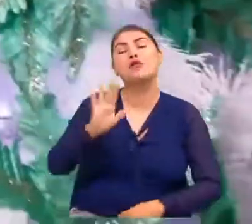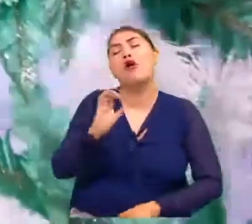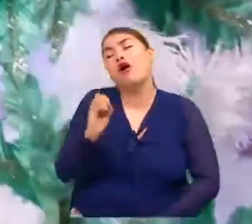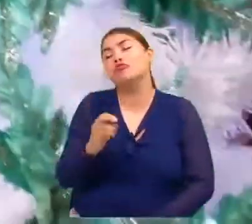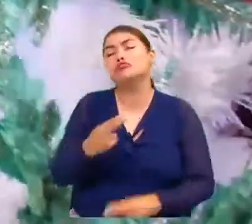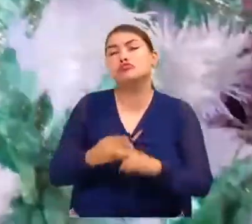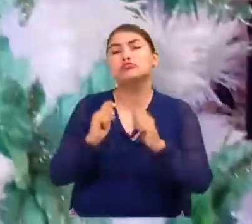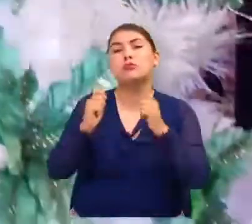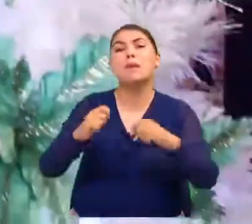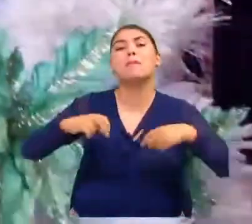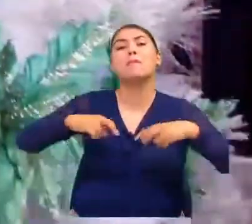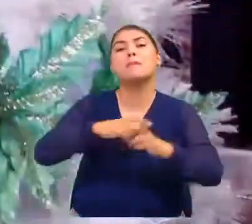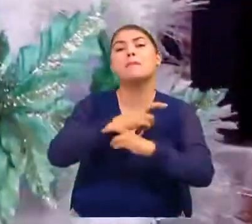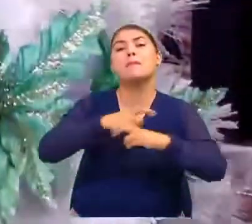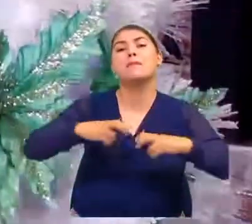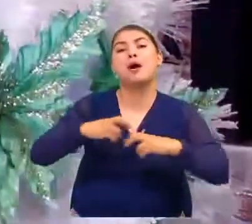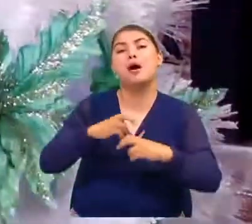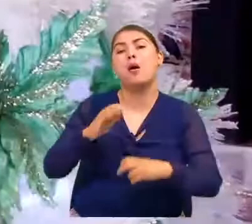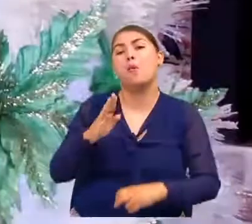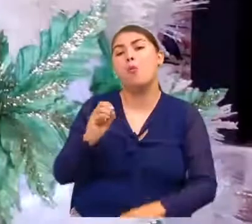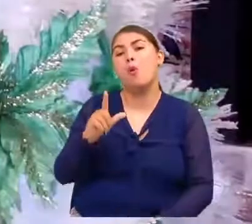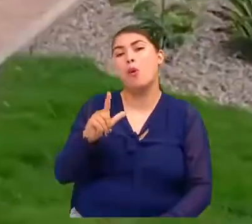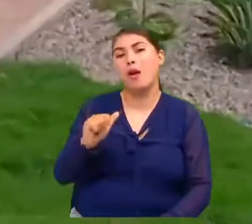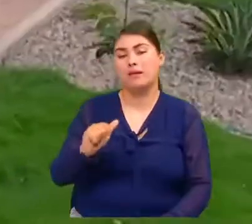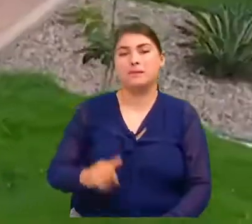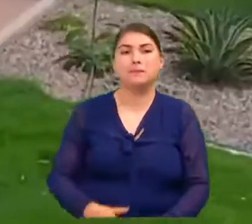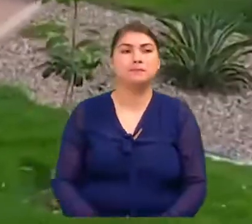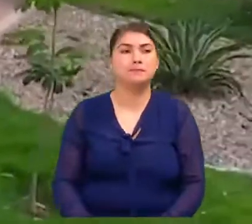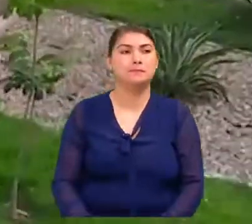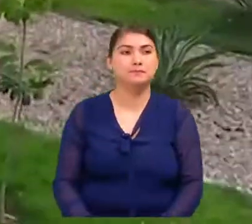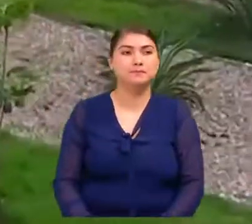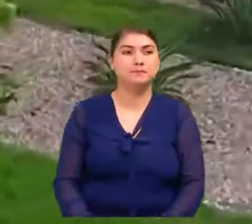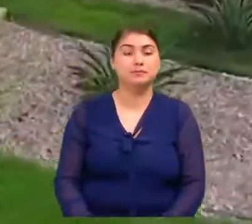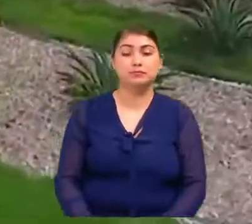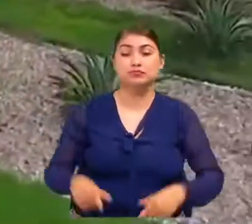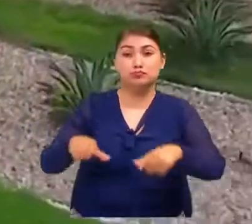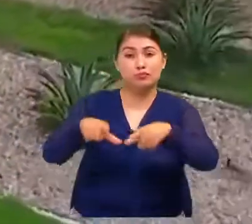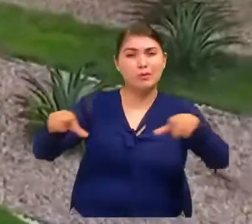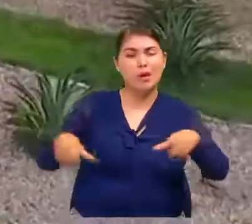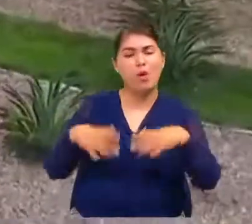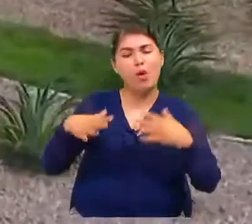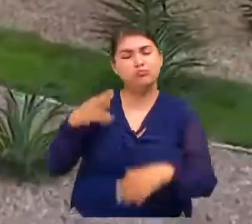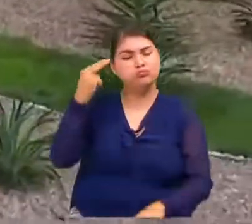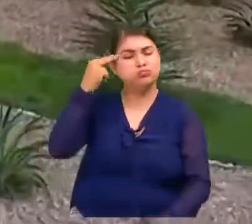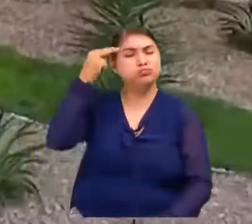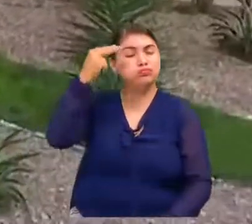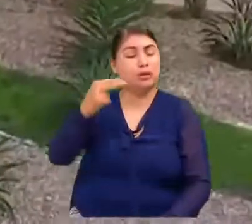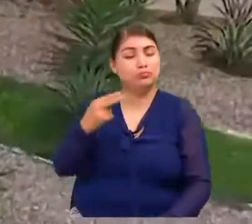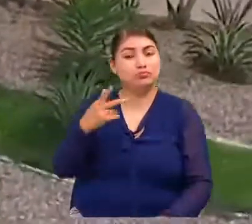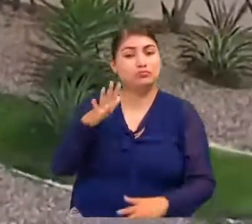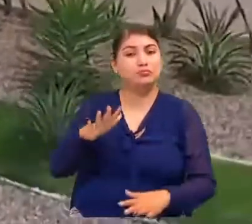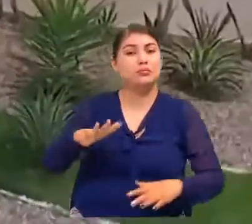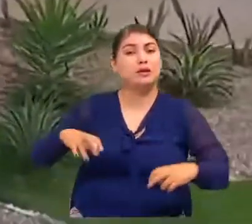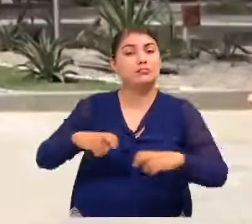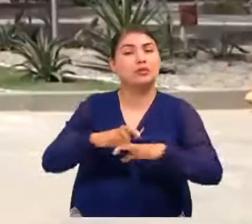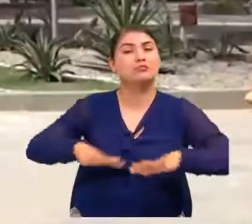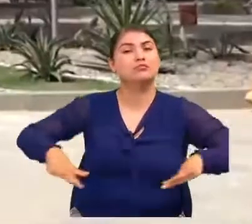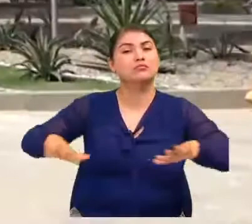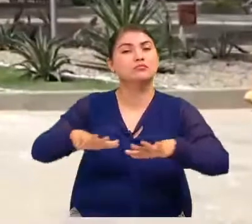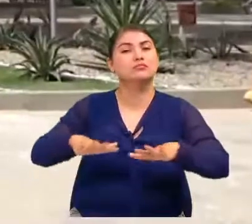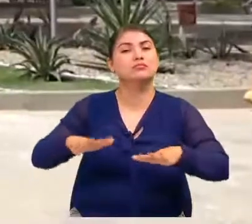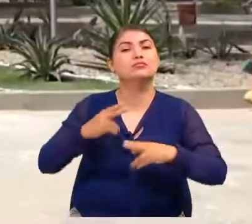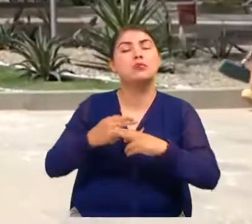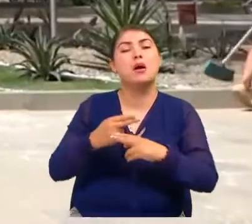mejor conocido como el parque de la bola un lugar lleno de historia y encanto la plaza del libertador o